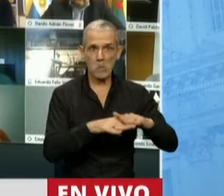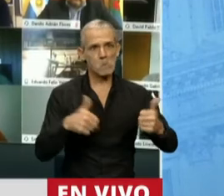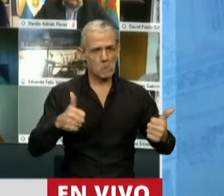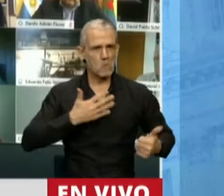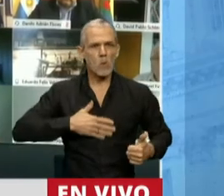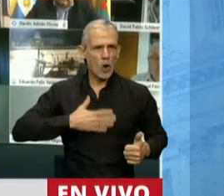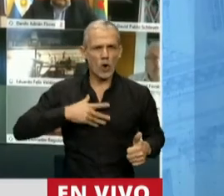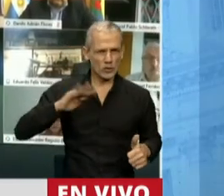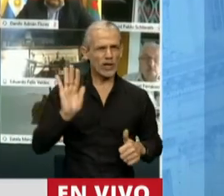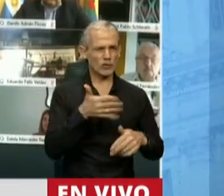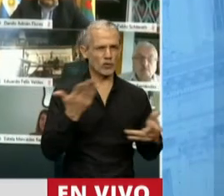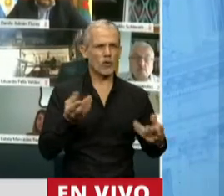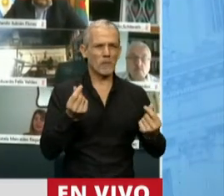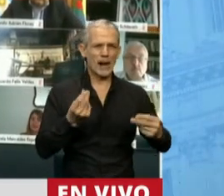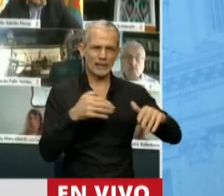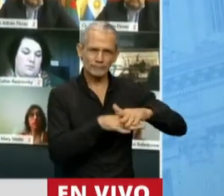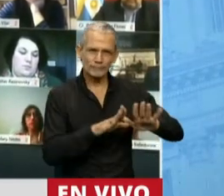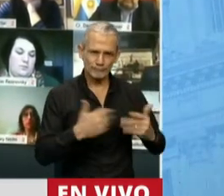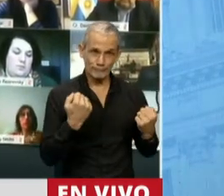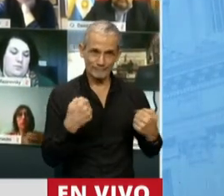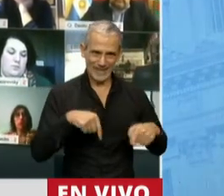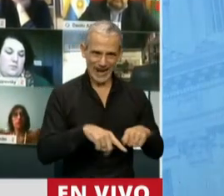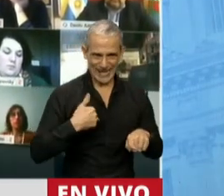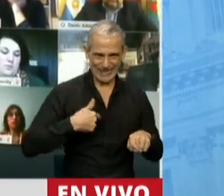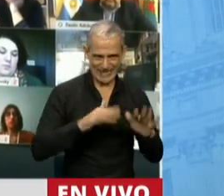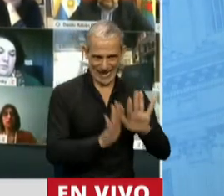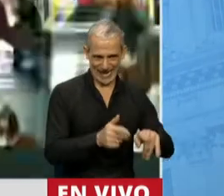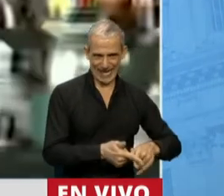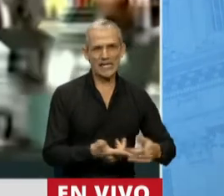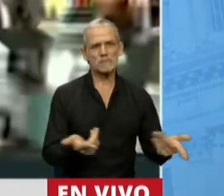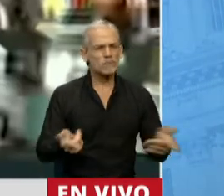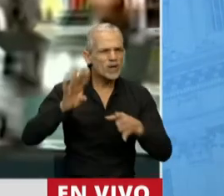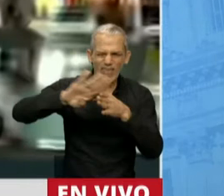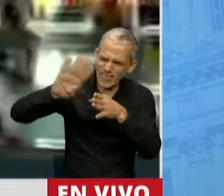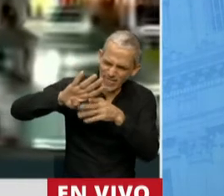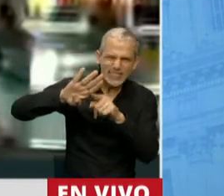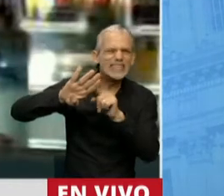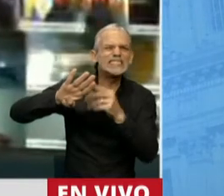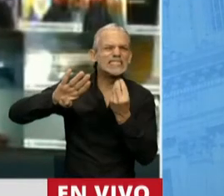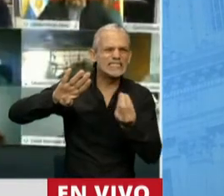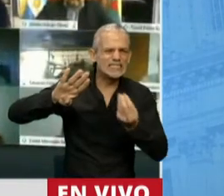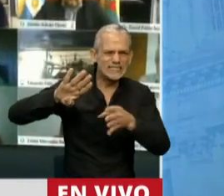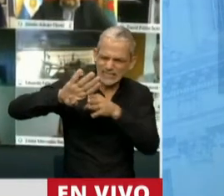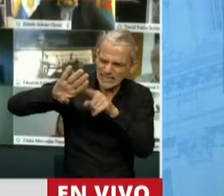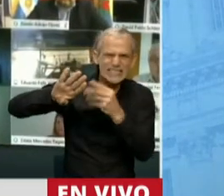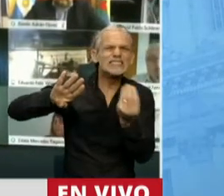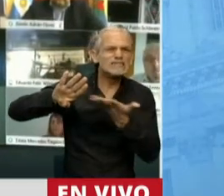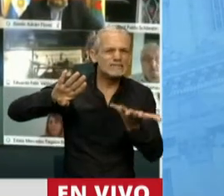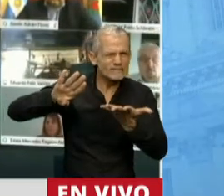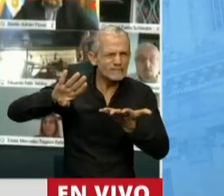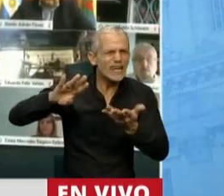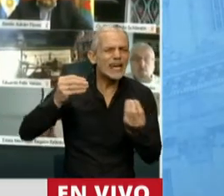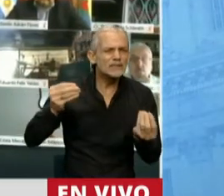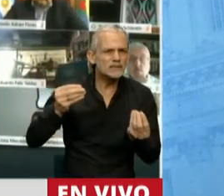estamos contentos de que así sea. Ahora, señor presidente, ¿qué es la deuda? ¿Qué es la deuda externa? ¿Qué es la deuda de un